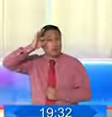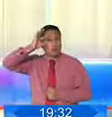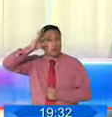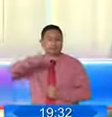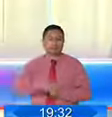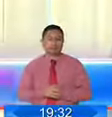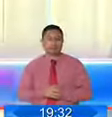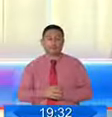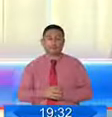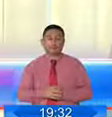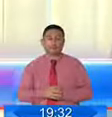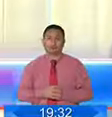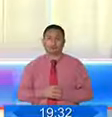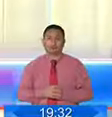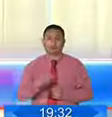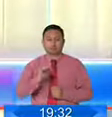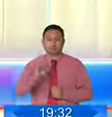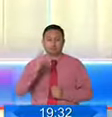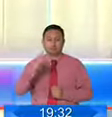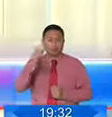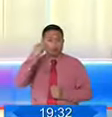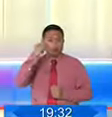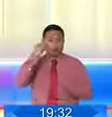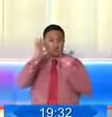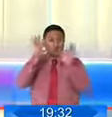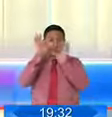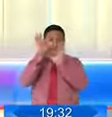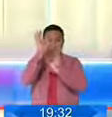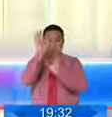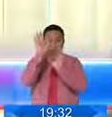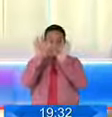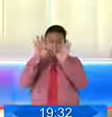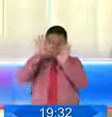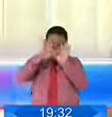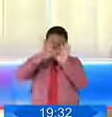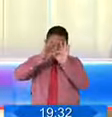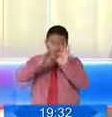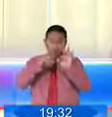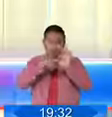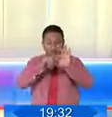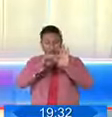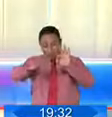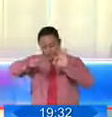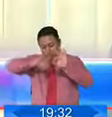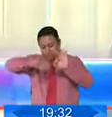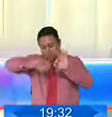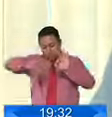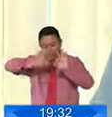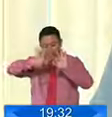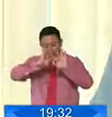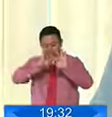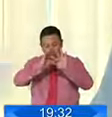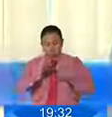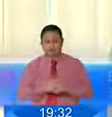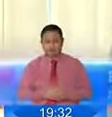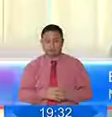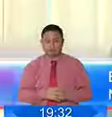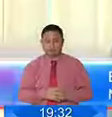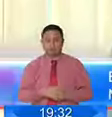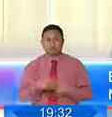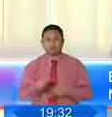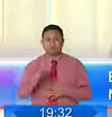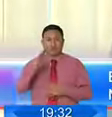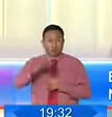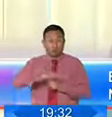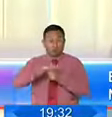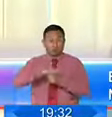haciendo pequeños agujeros en este conducto del que estamos hablando para que drene este líquido. Y vamos reduciendo la presión